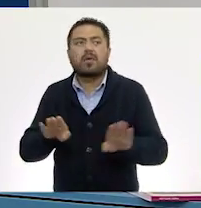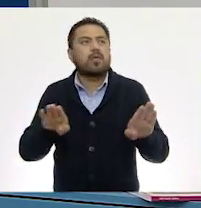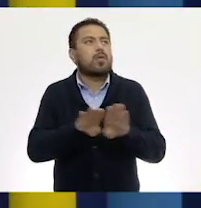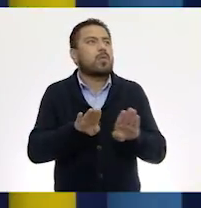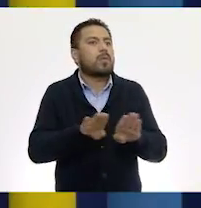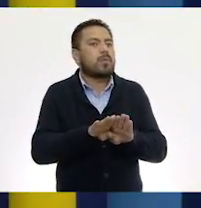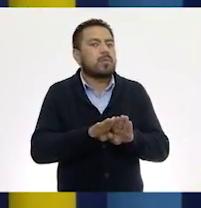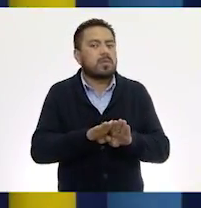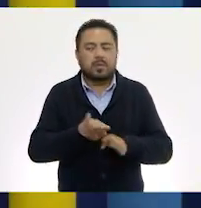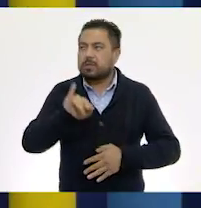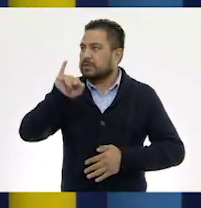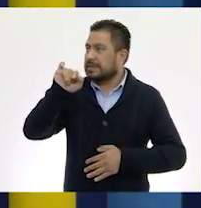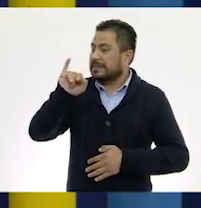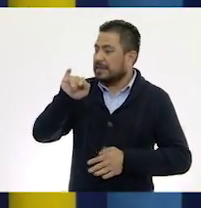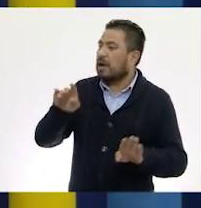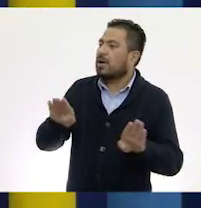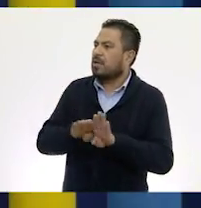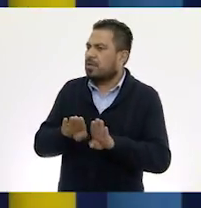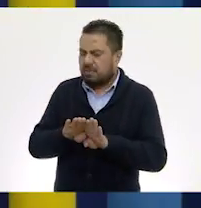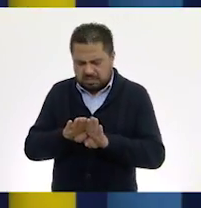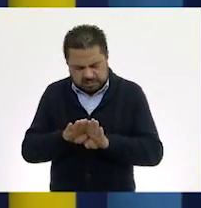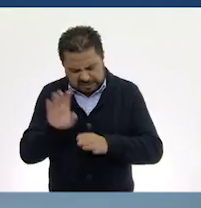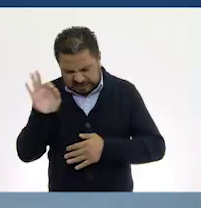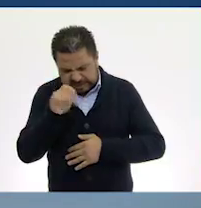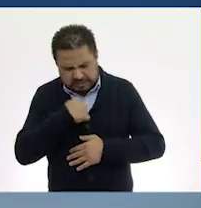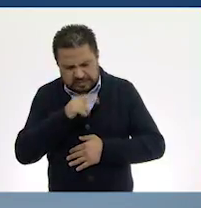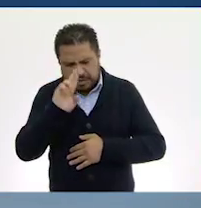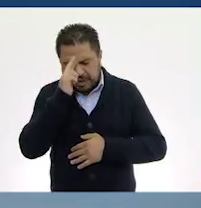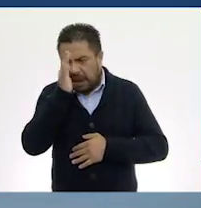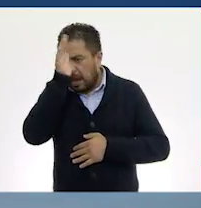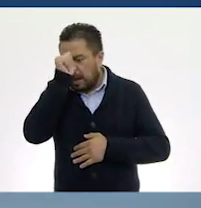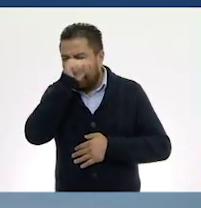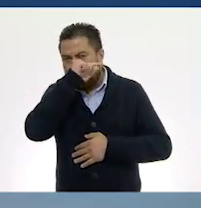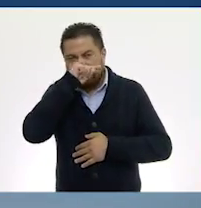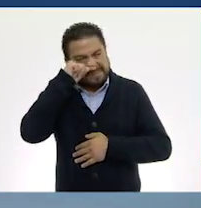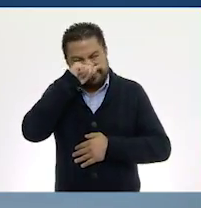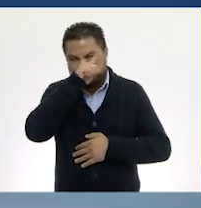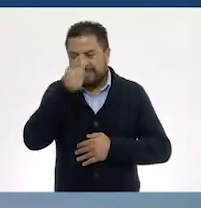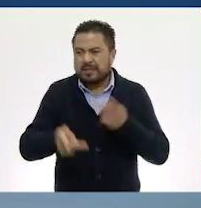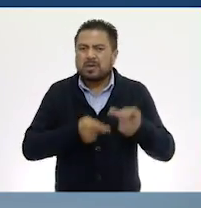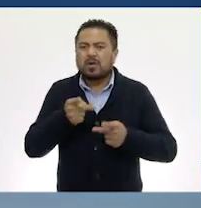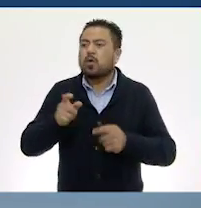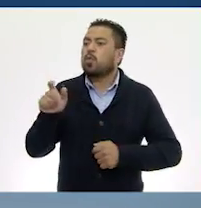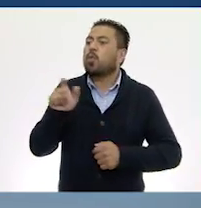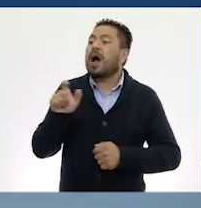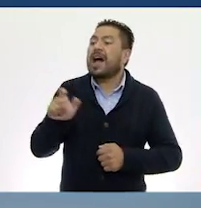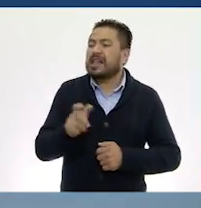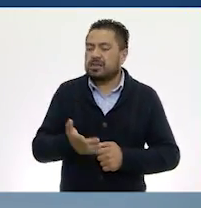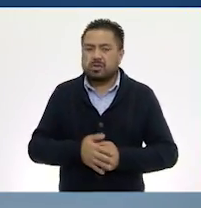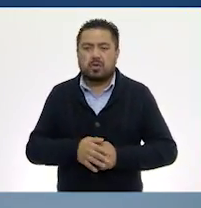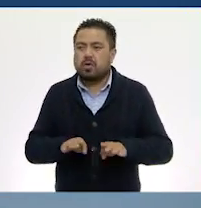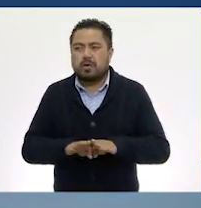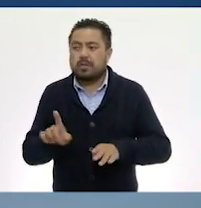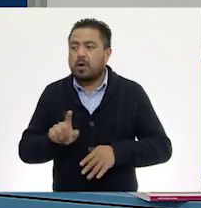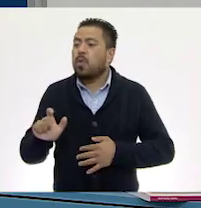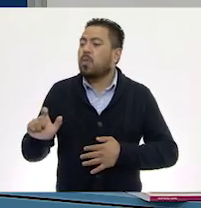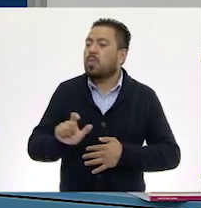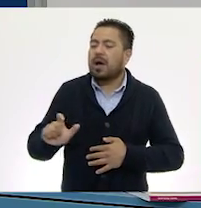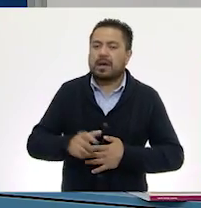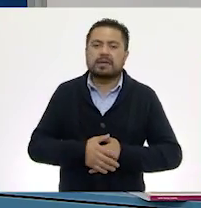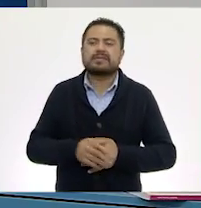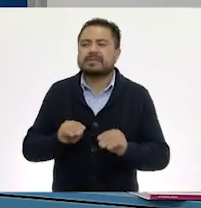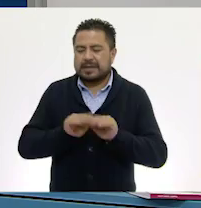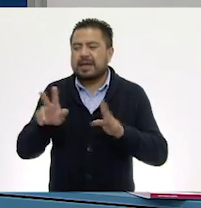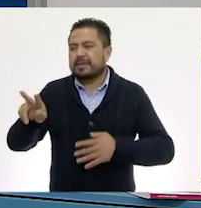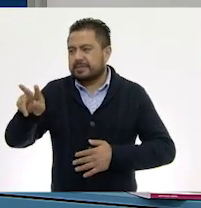¿Cómo? Sí. ¿Cómo? Según yo recuerdo, era la pregunta ¿cuándo? ¿Verdad? Bueno, claro que